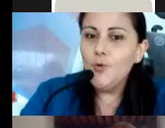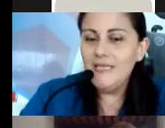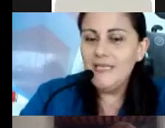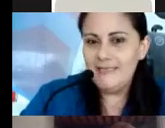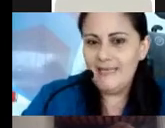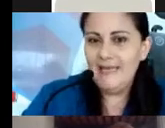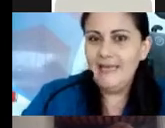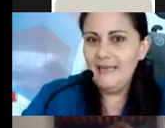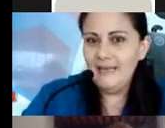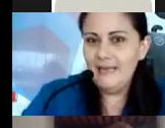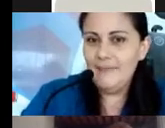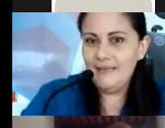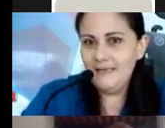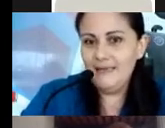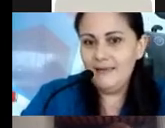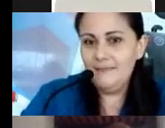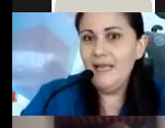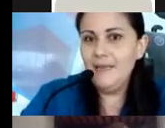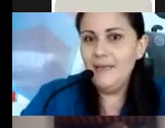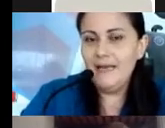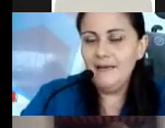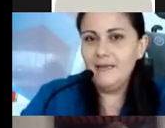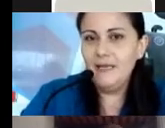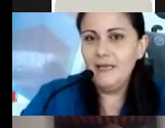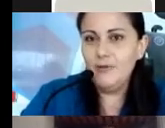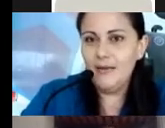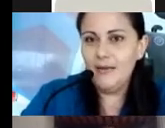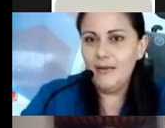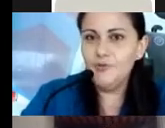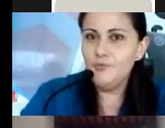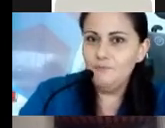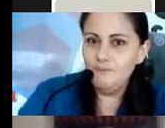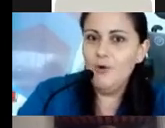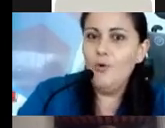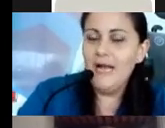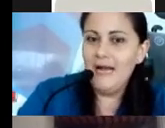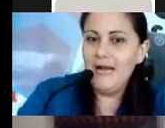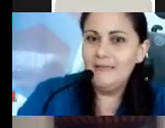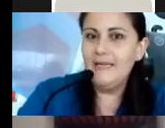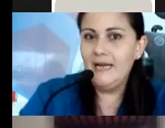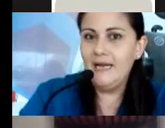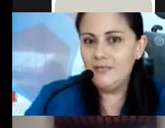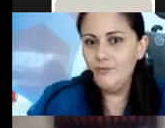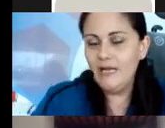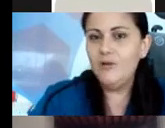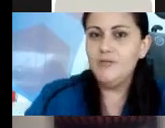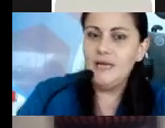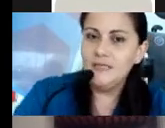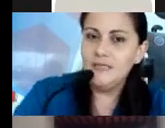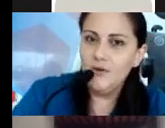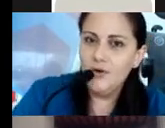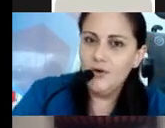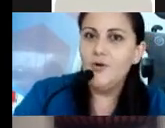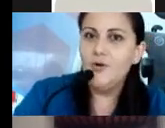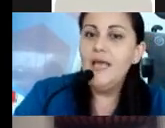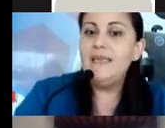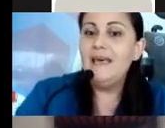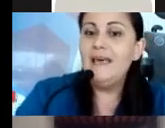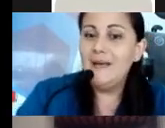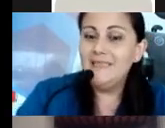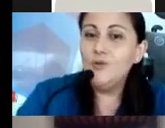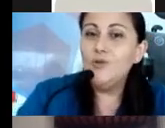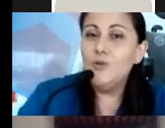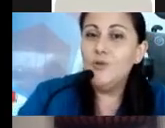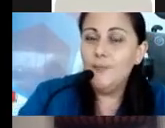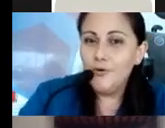colocamos cuñas en la parte pélvica, que logramos mejorar, tirar hacia un lado, tirar hacia el otro,